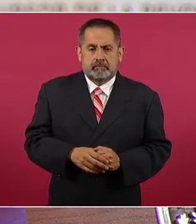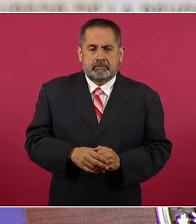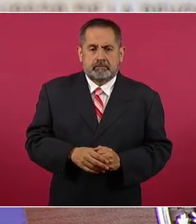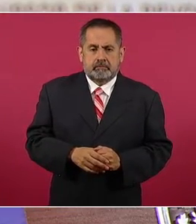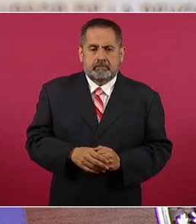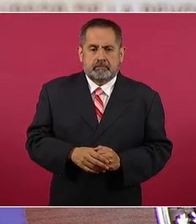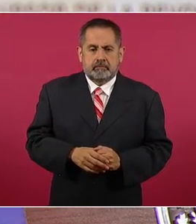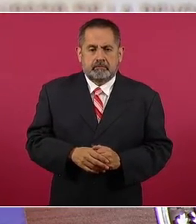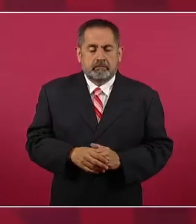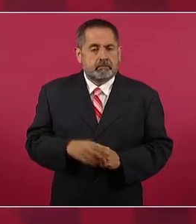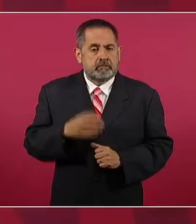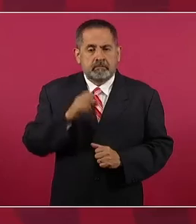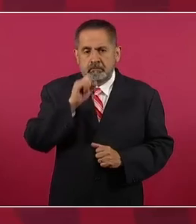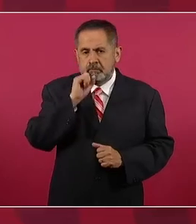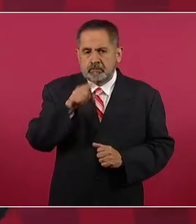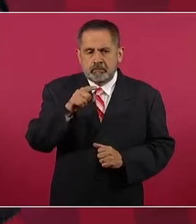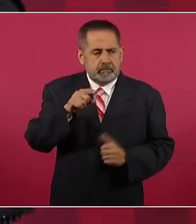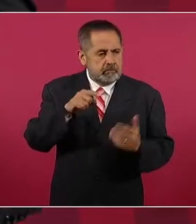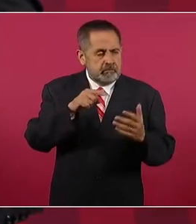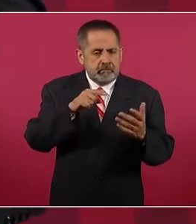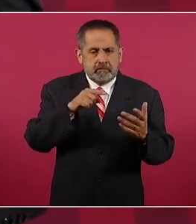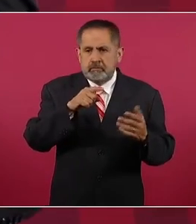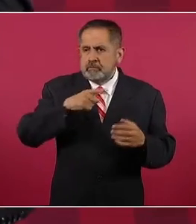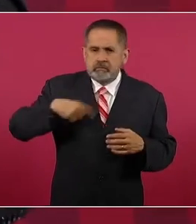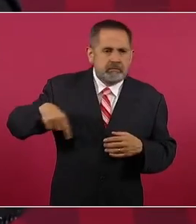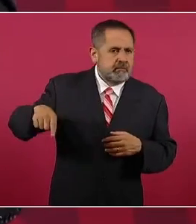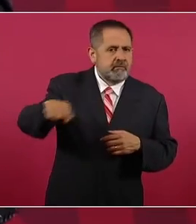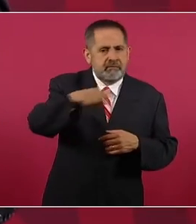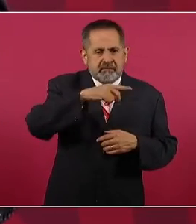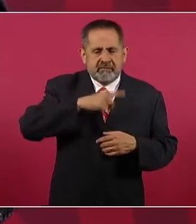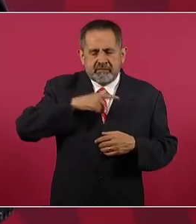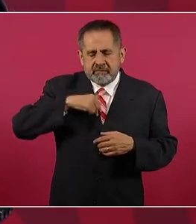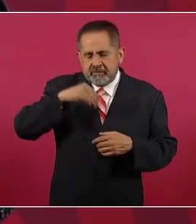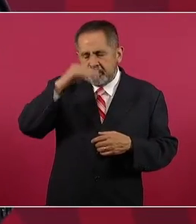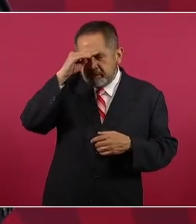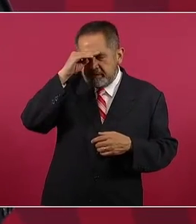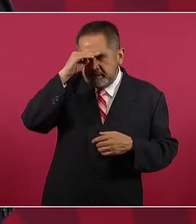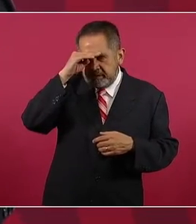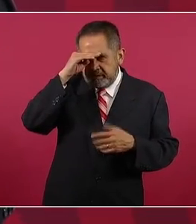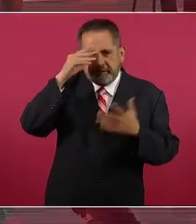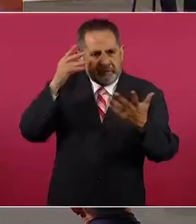Y todos tenemos que estar pidiendo